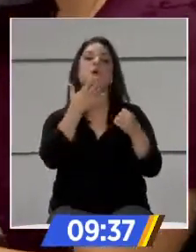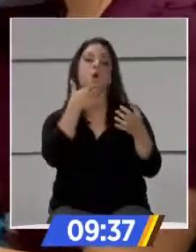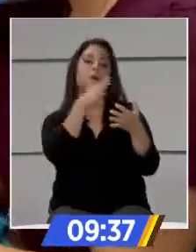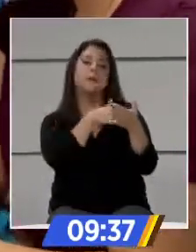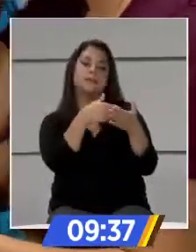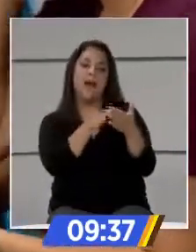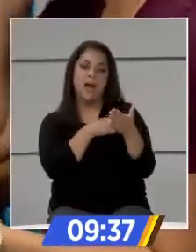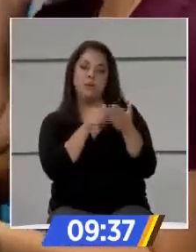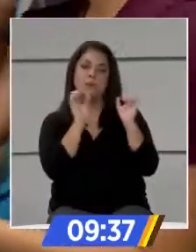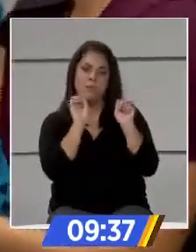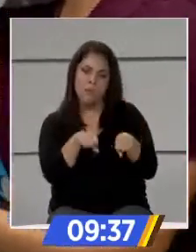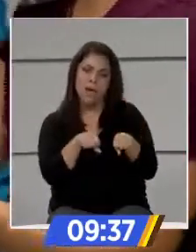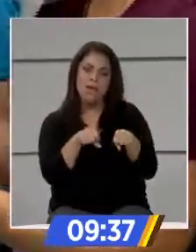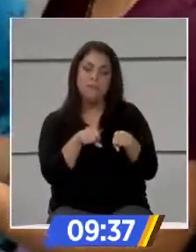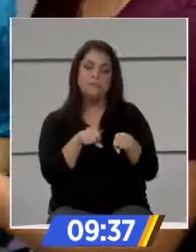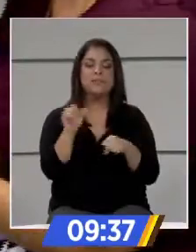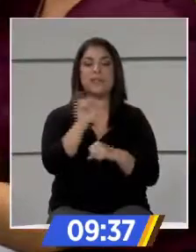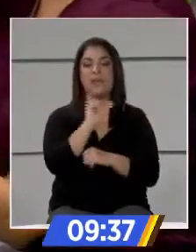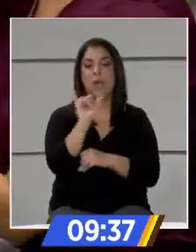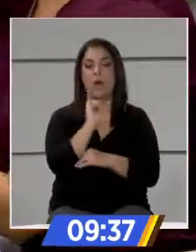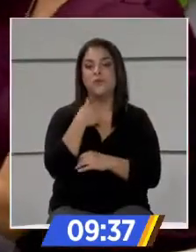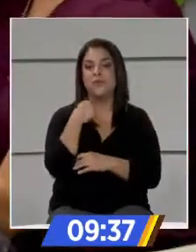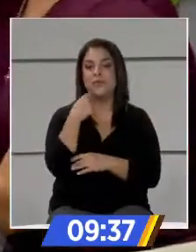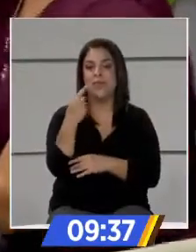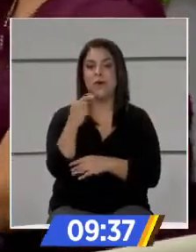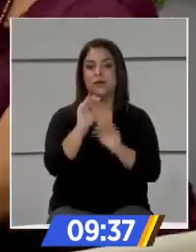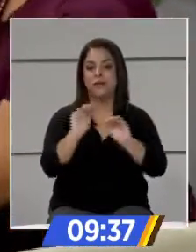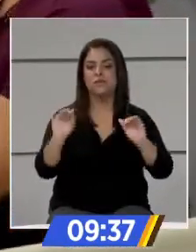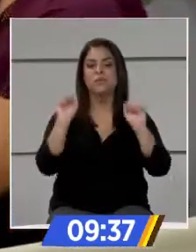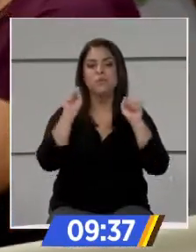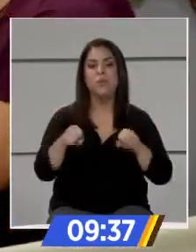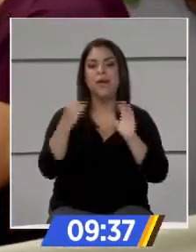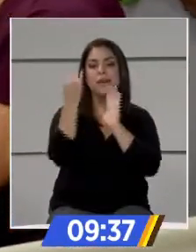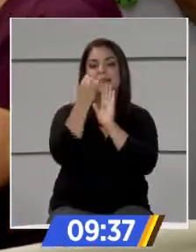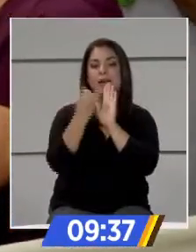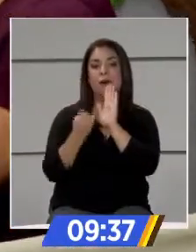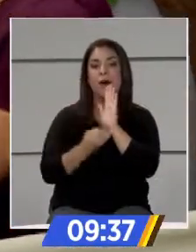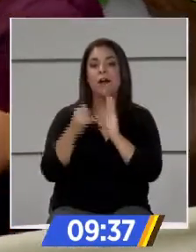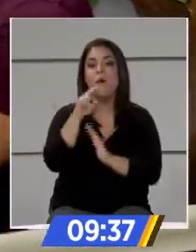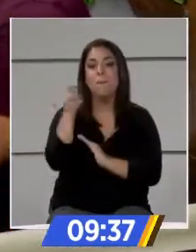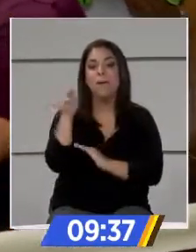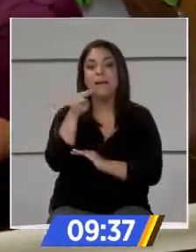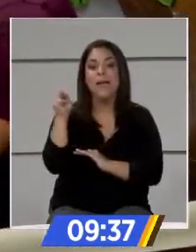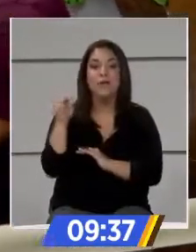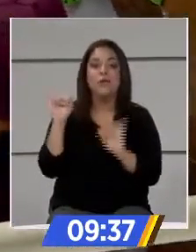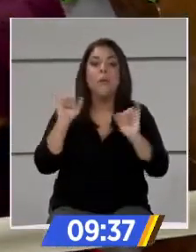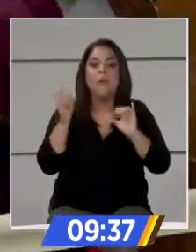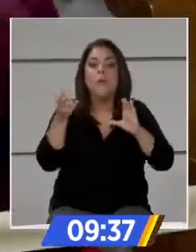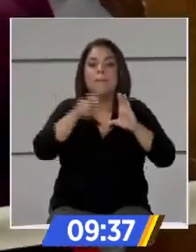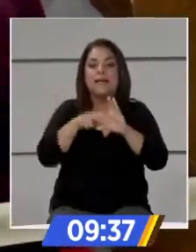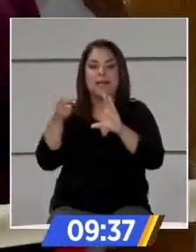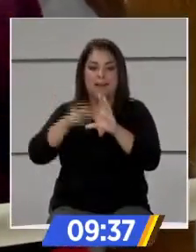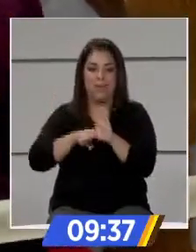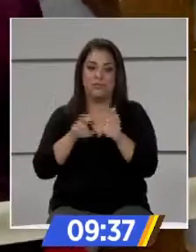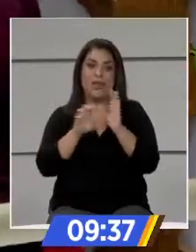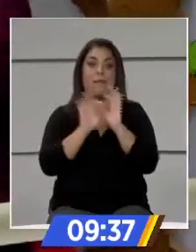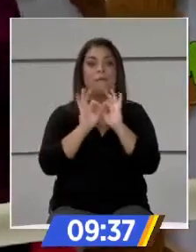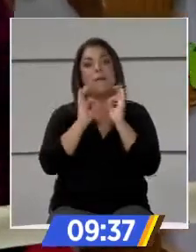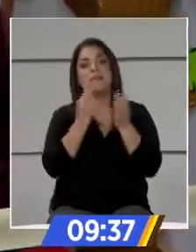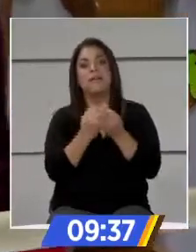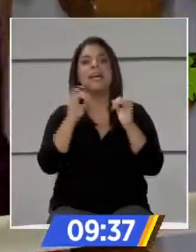qué? Yo les digo a los chiquillos cuando hemos hecho que aquí le pueden dibujar a los compañeritos con los que quieren hacer los el pasajeros, viaje. Los pasajeros, ajá. Ajá, o la